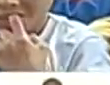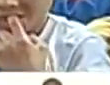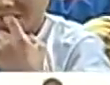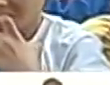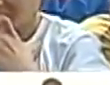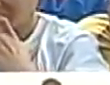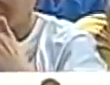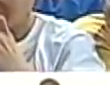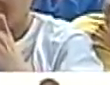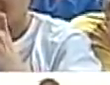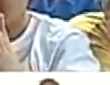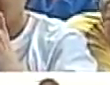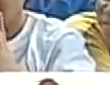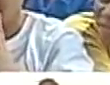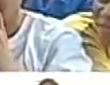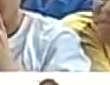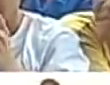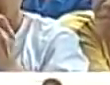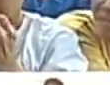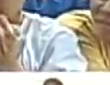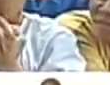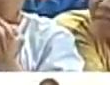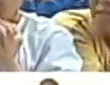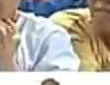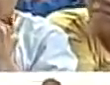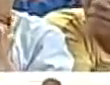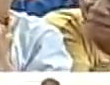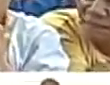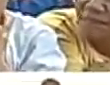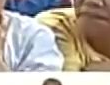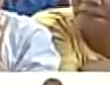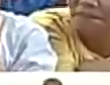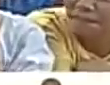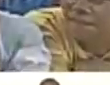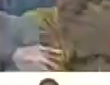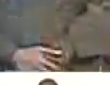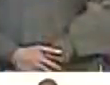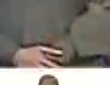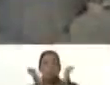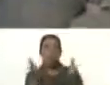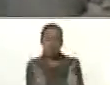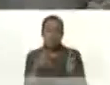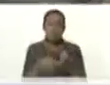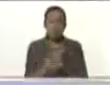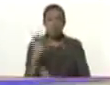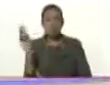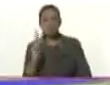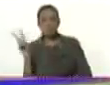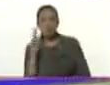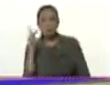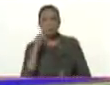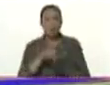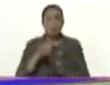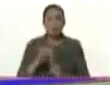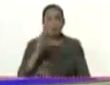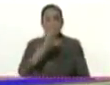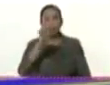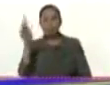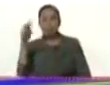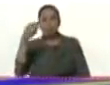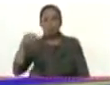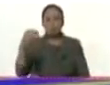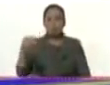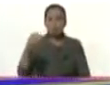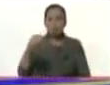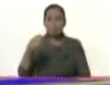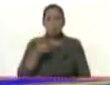Quiero felicitar a toda la juventud universitaria y estudiantil de Venezuela. Hoy 21 de